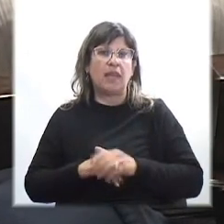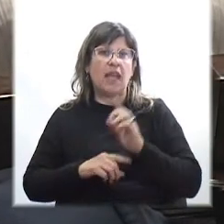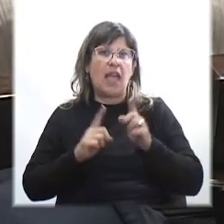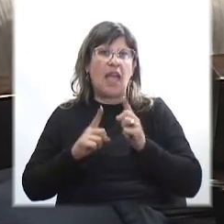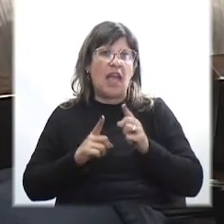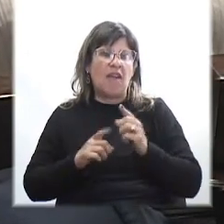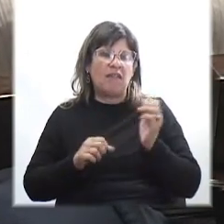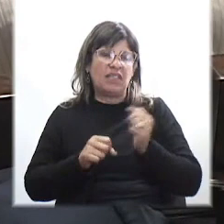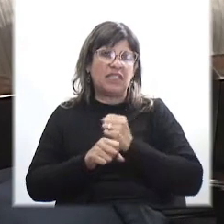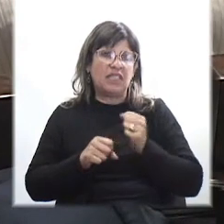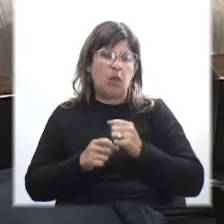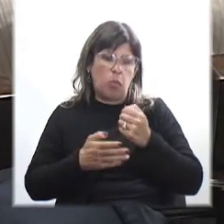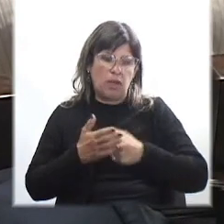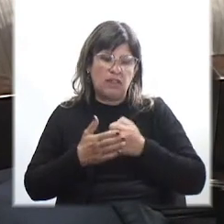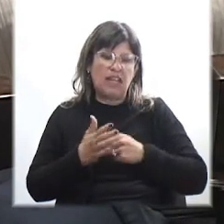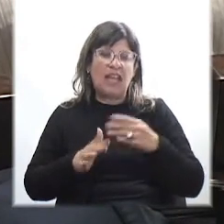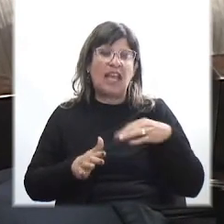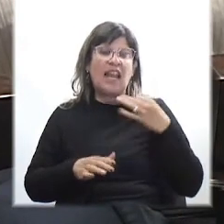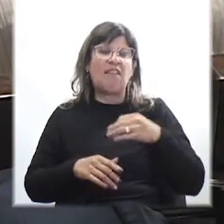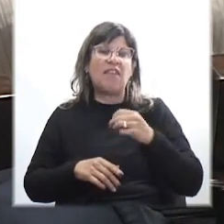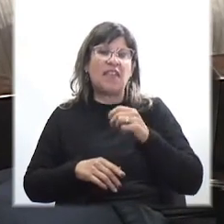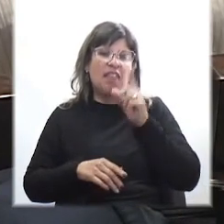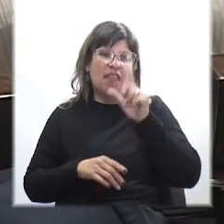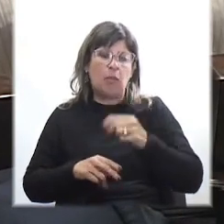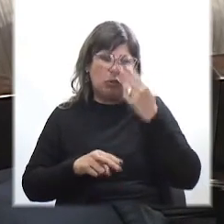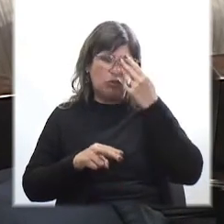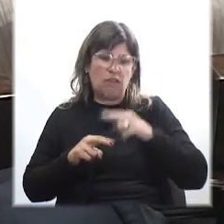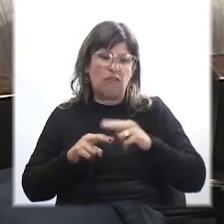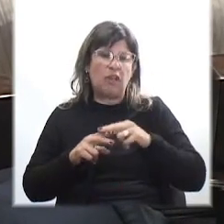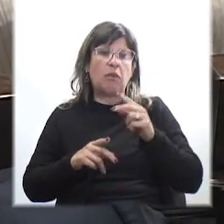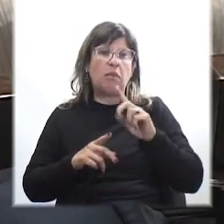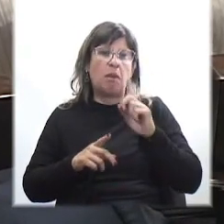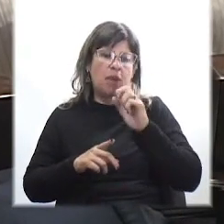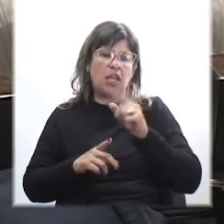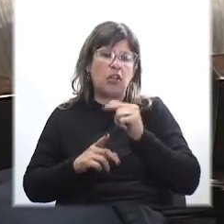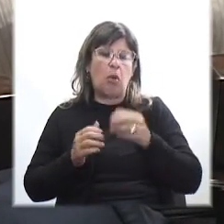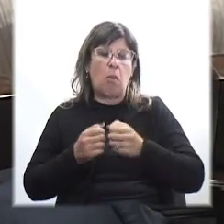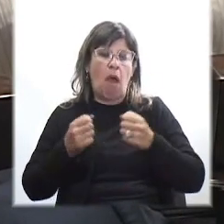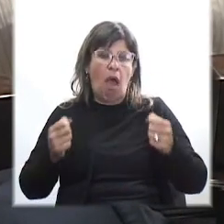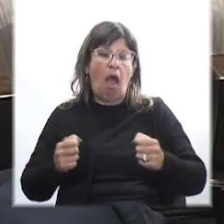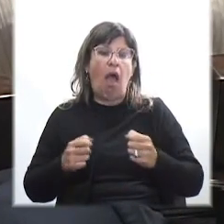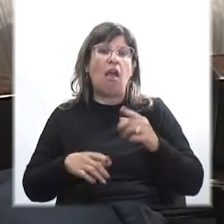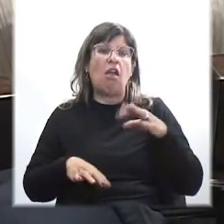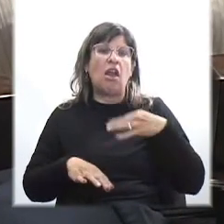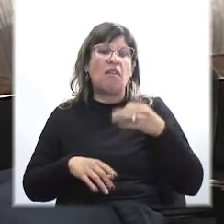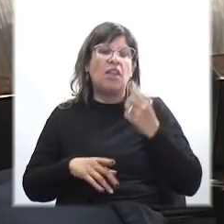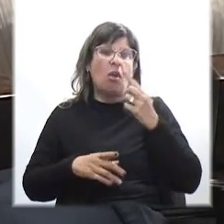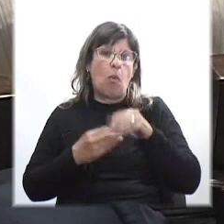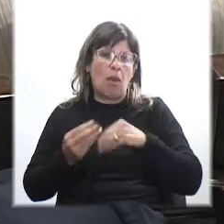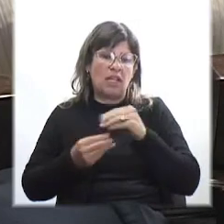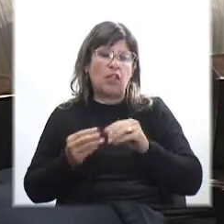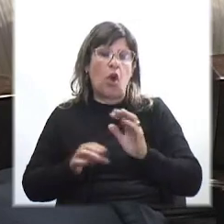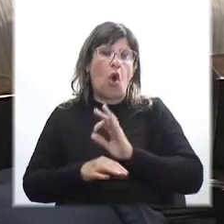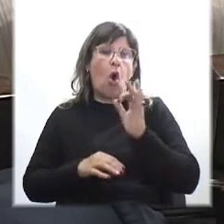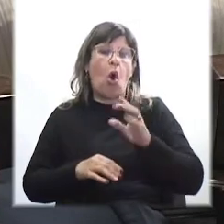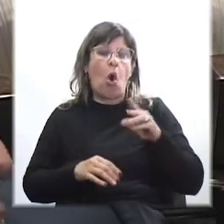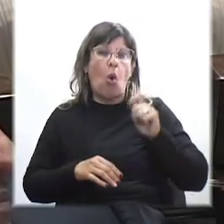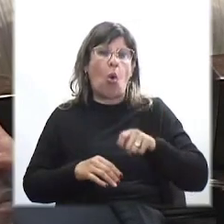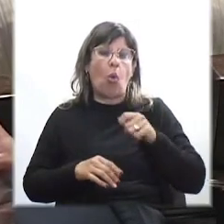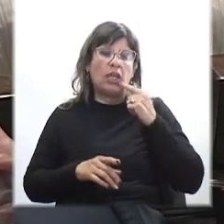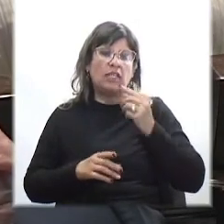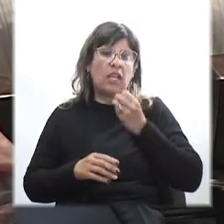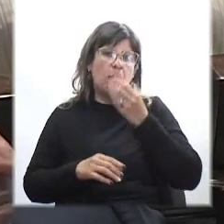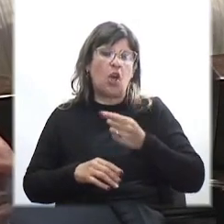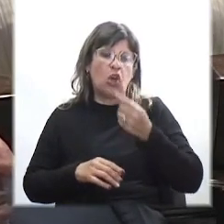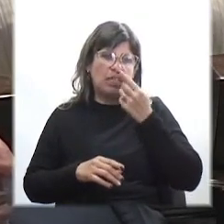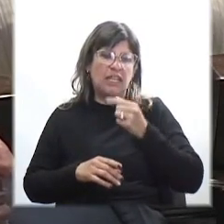aprueba insistiendo en que la pida el enfermo, pero pronto se amplía a que la pida un pariente o un juez que considera que es el mejor interés